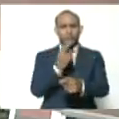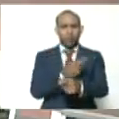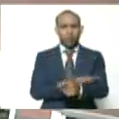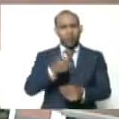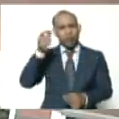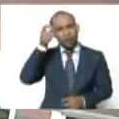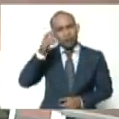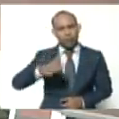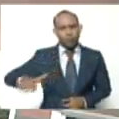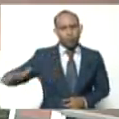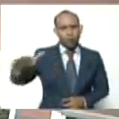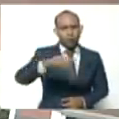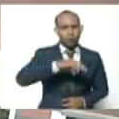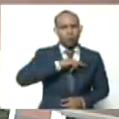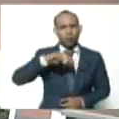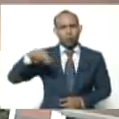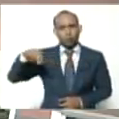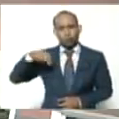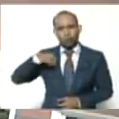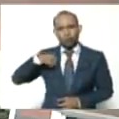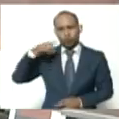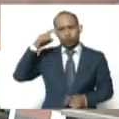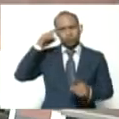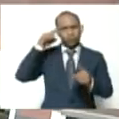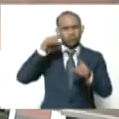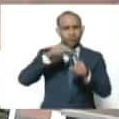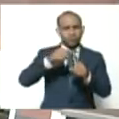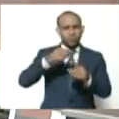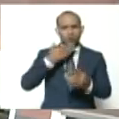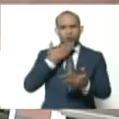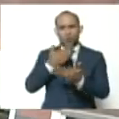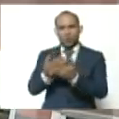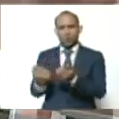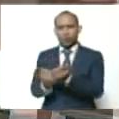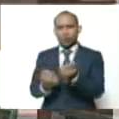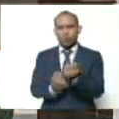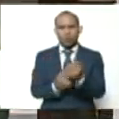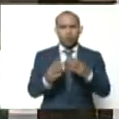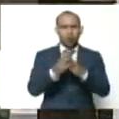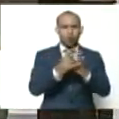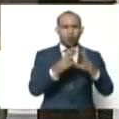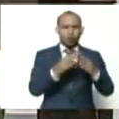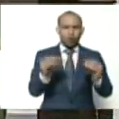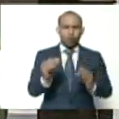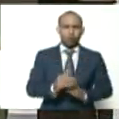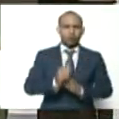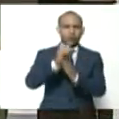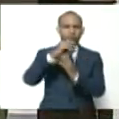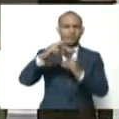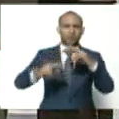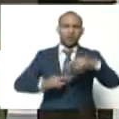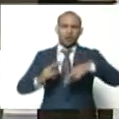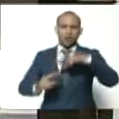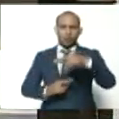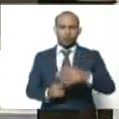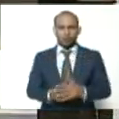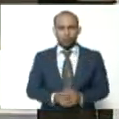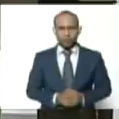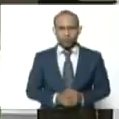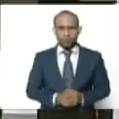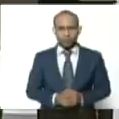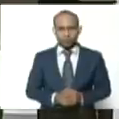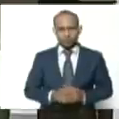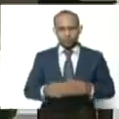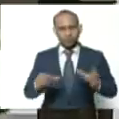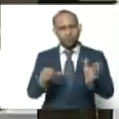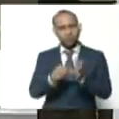eso he puesto una meta y le pido apoyo a todos los líderes y lideresas de la revolución. En donde